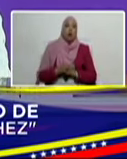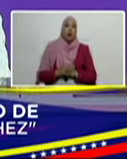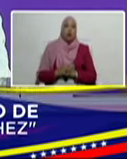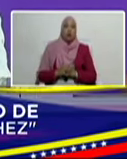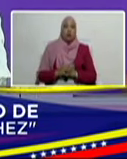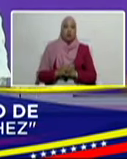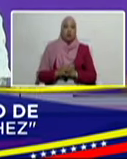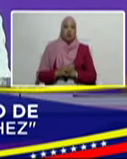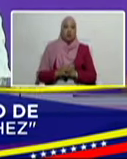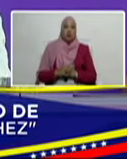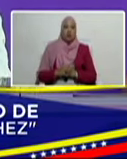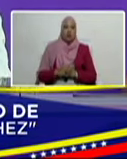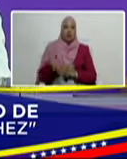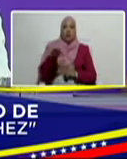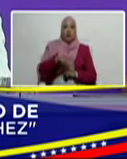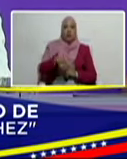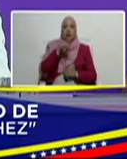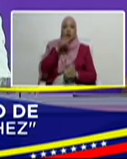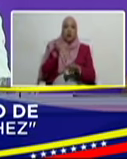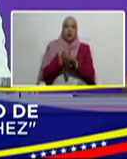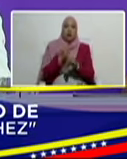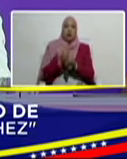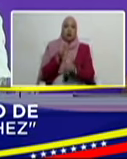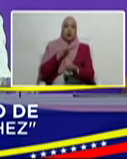Por aquí, por aquí, por aquí.